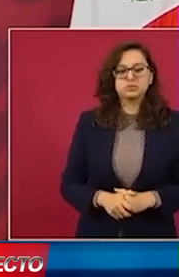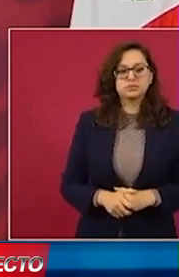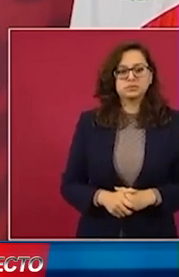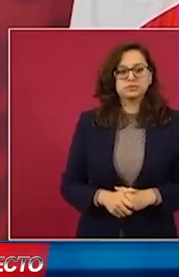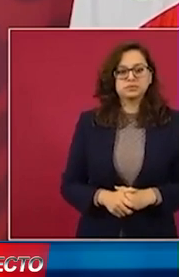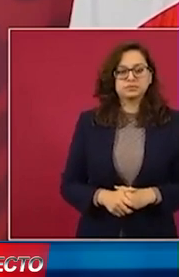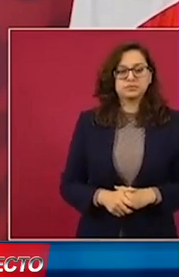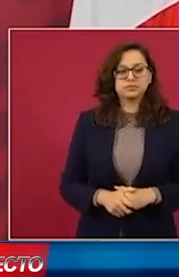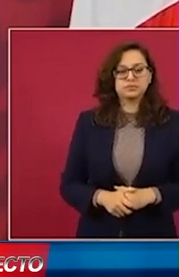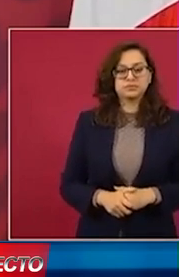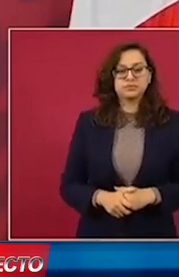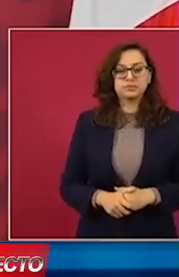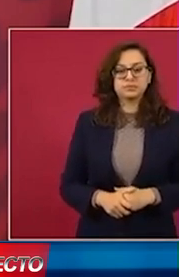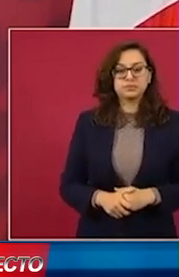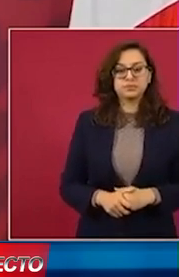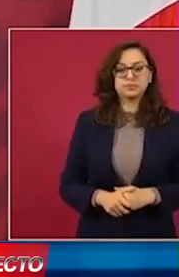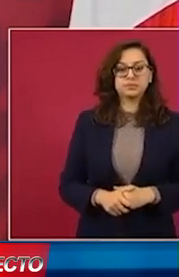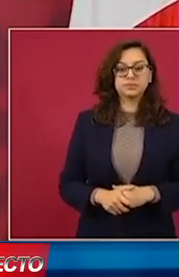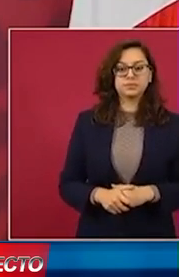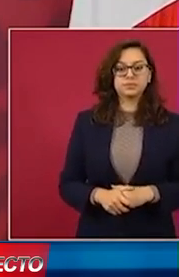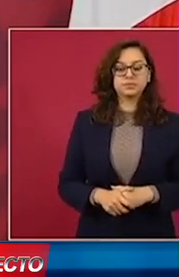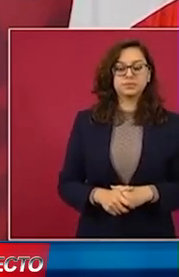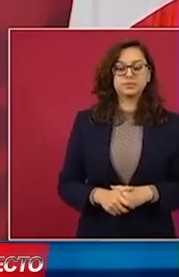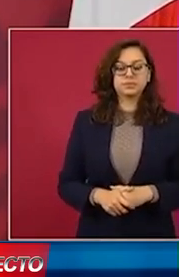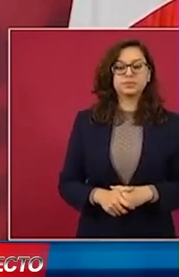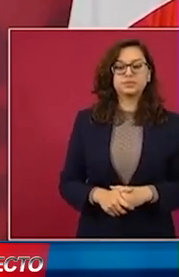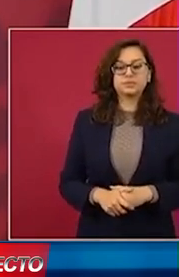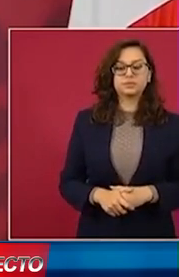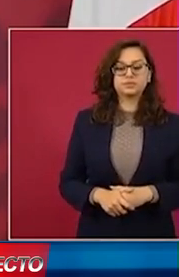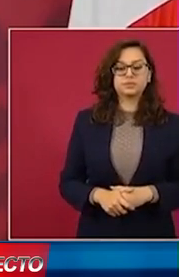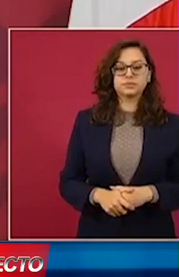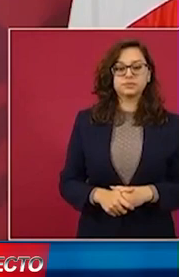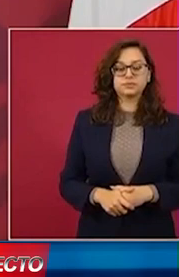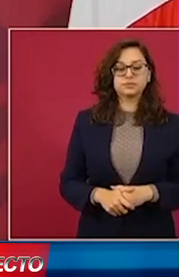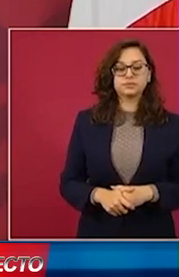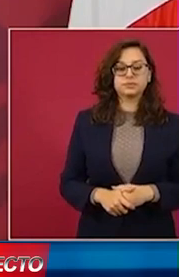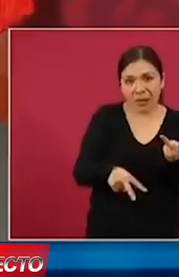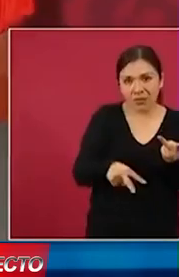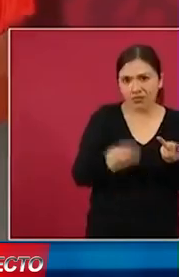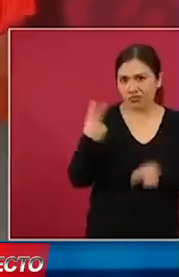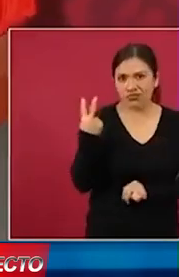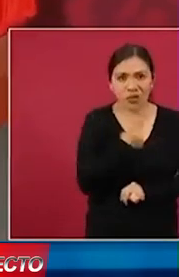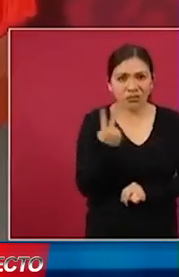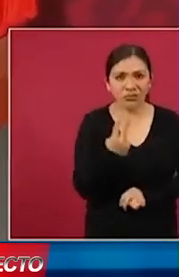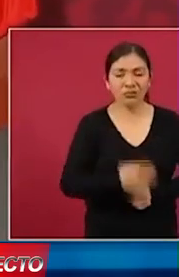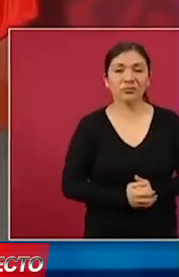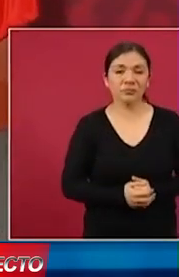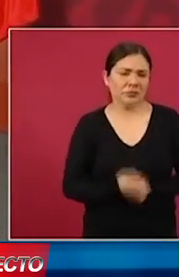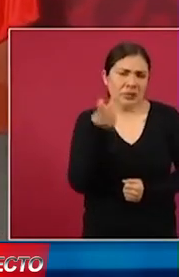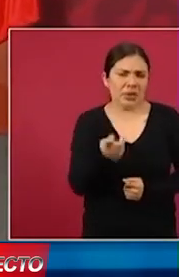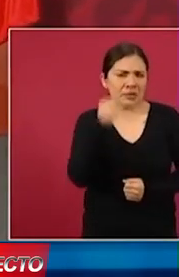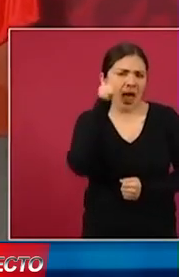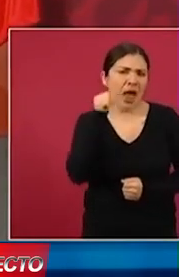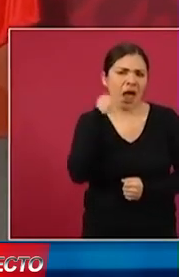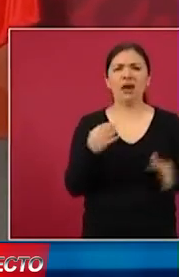todos ellos galenos, pero de todas estas personas sujetos a tráfico, y se da una situación como esta, uno tiene que preguntarse,